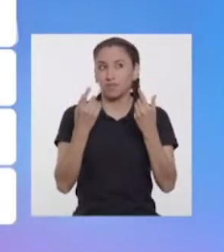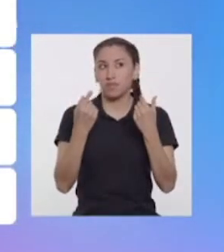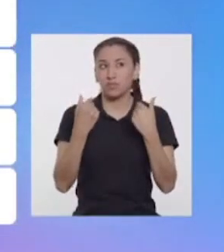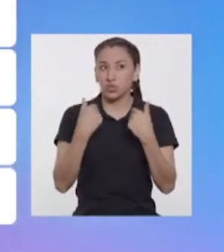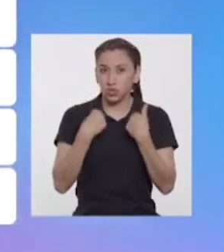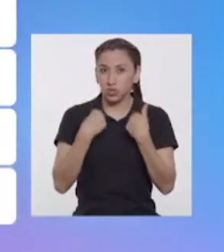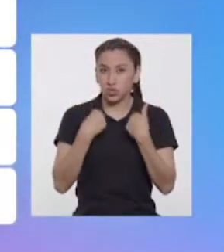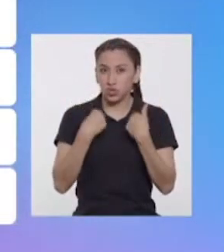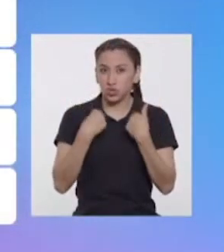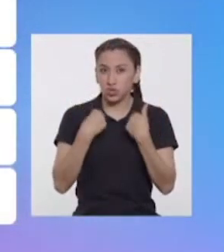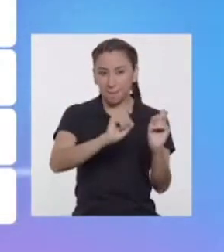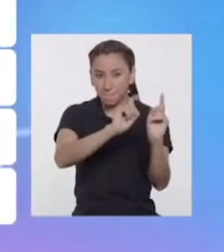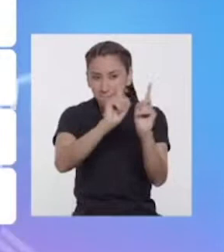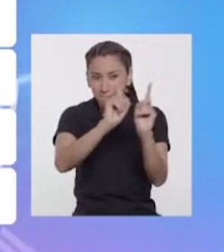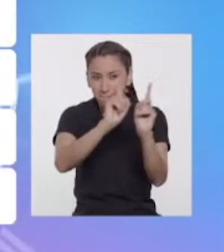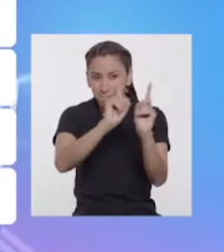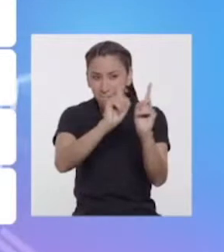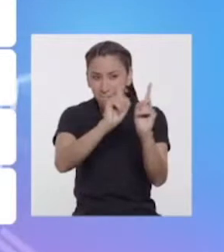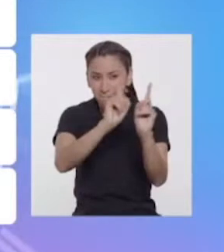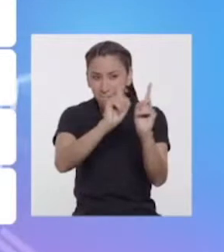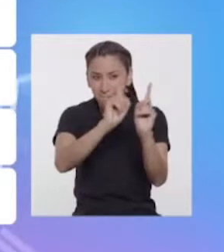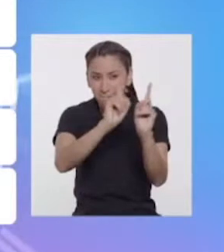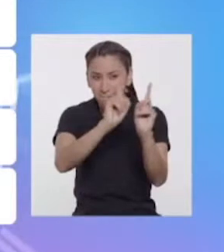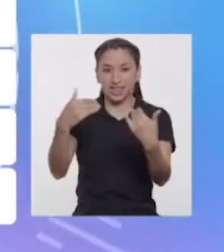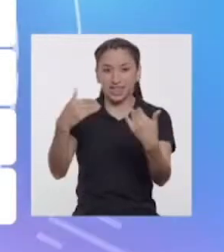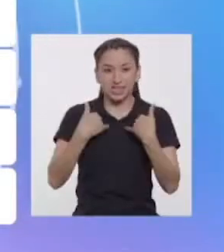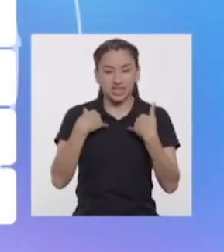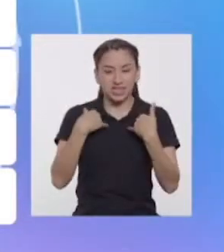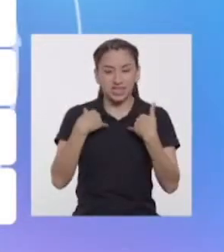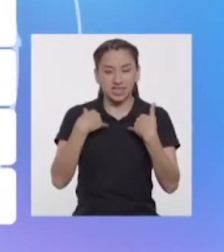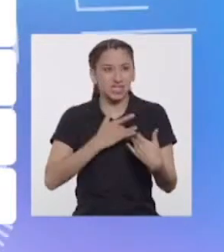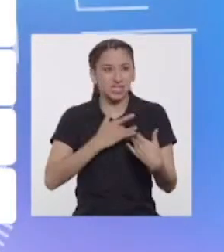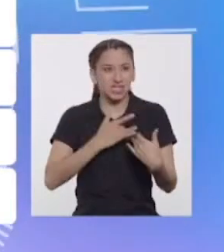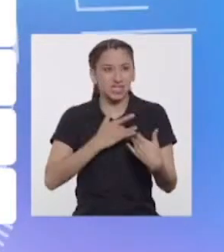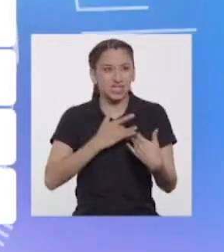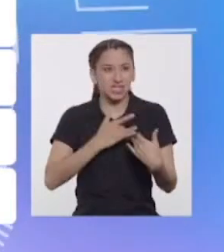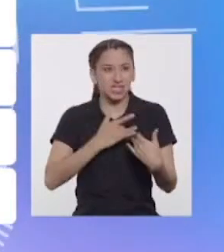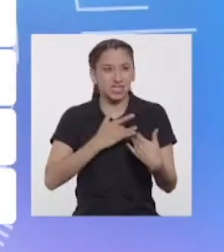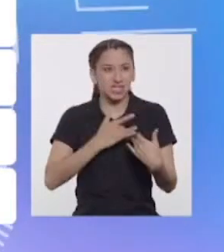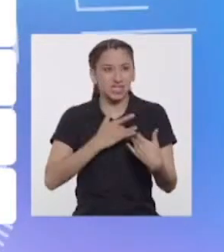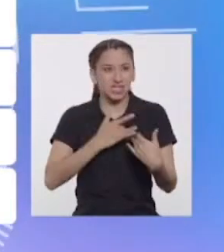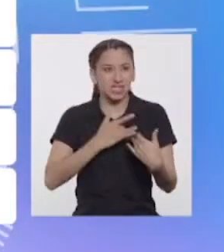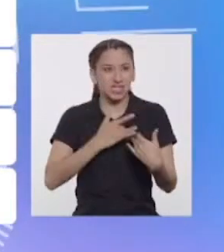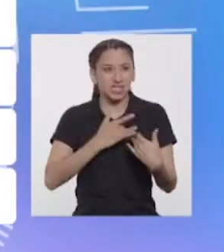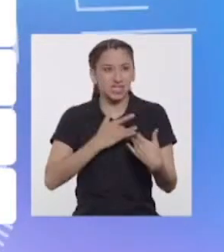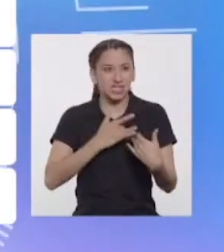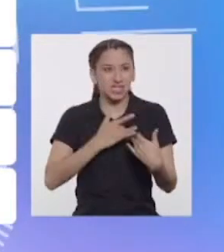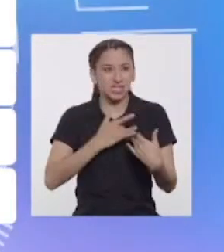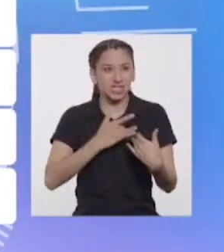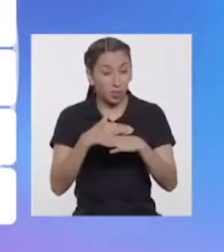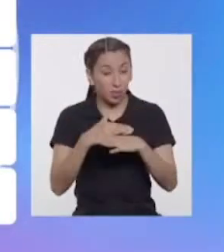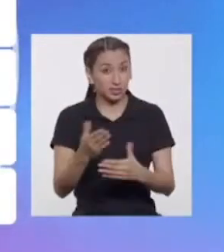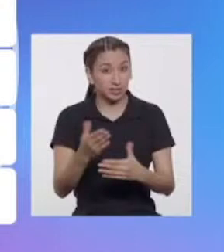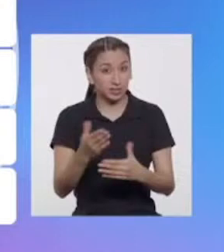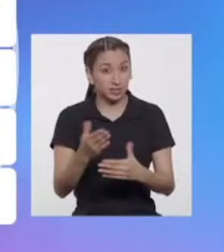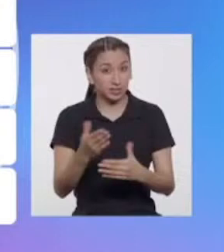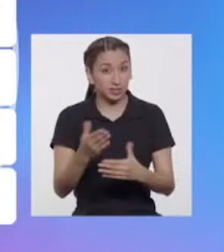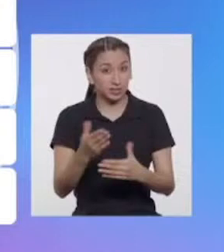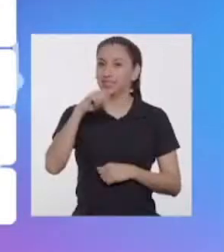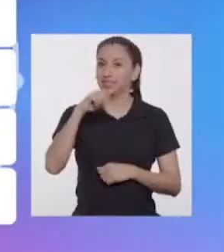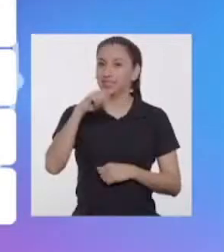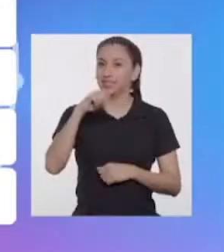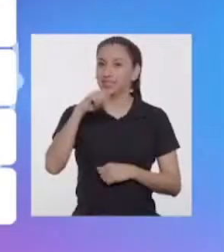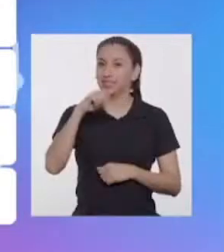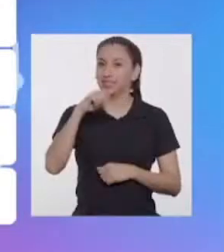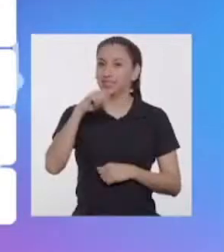¿pregunté al público si tenía alguna duda u opinión que deseen compartir? Sí,